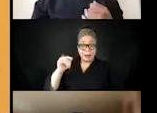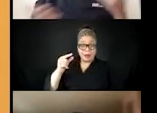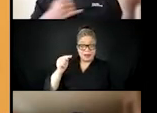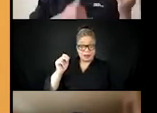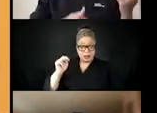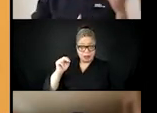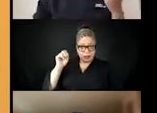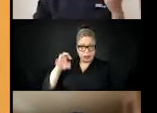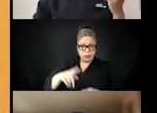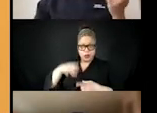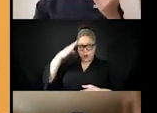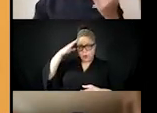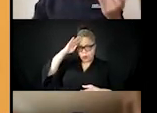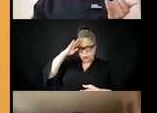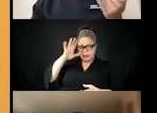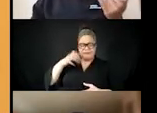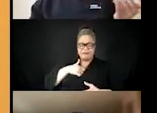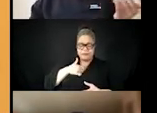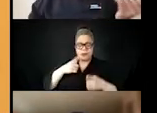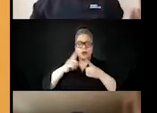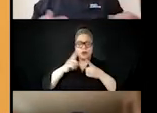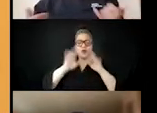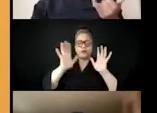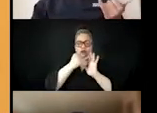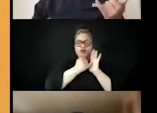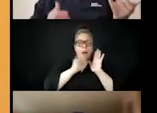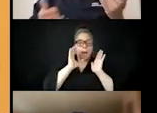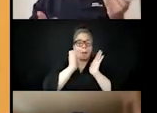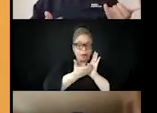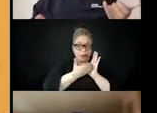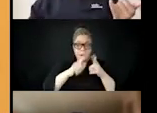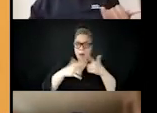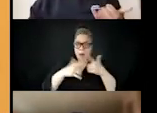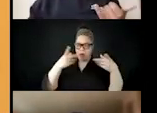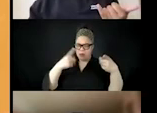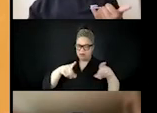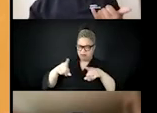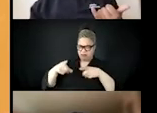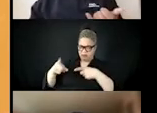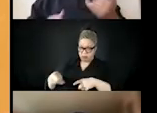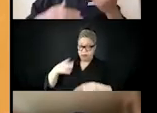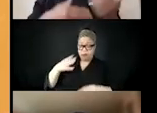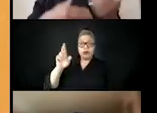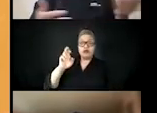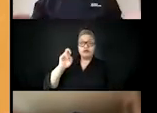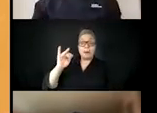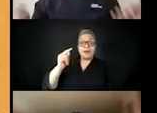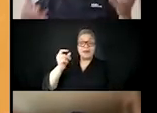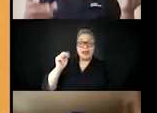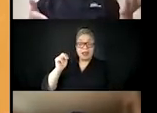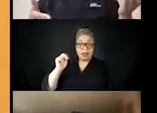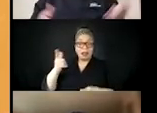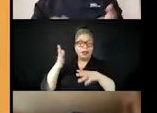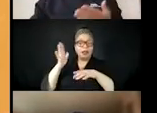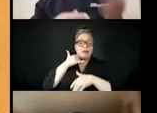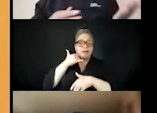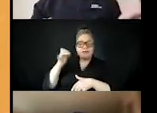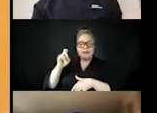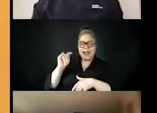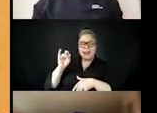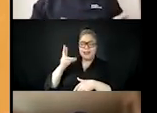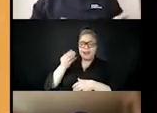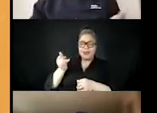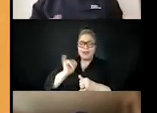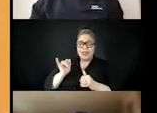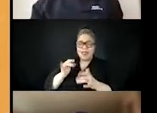y fue a cuba para dibujar lo que estaba pasando y realmente le llamó a su editor y